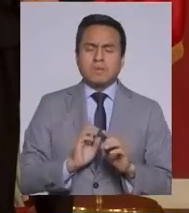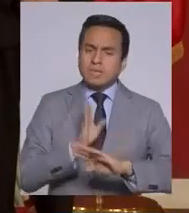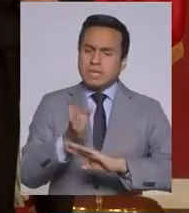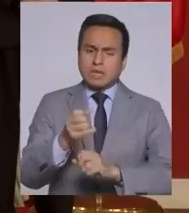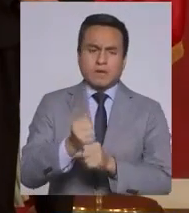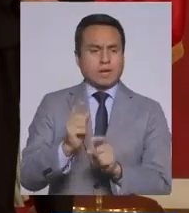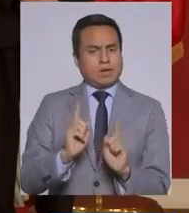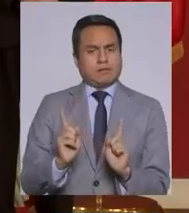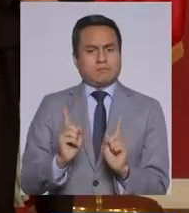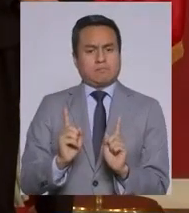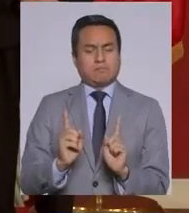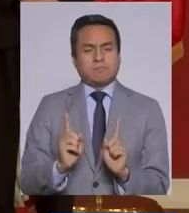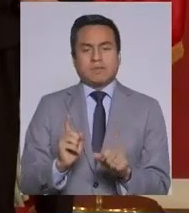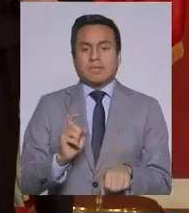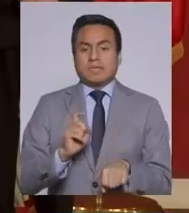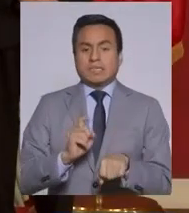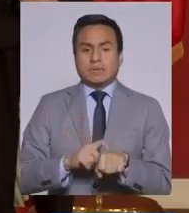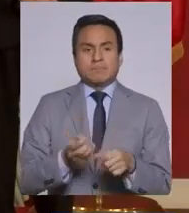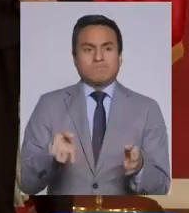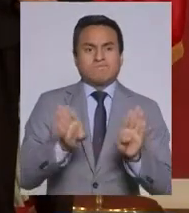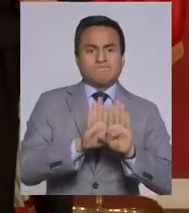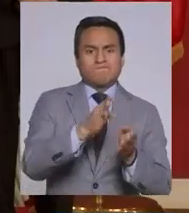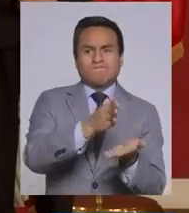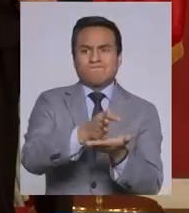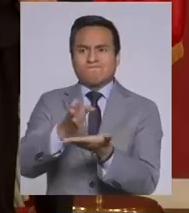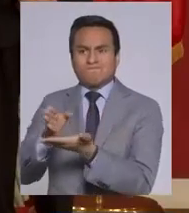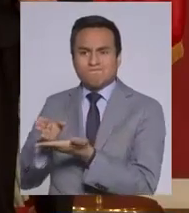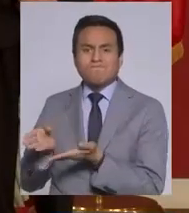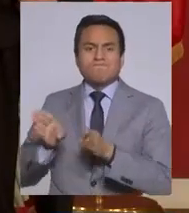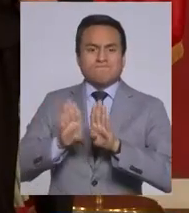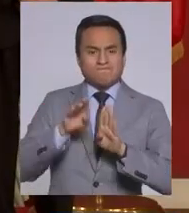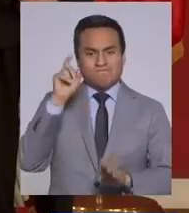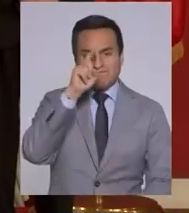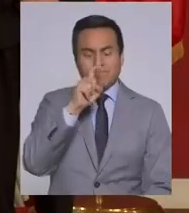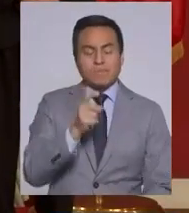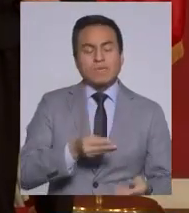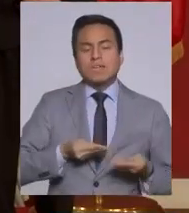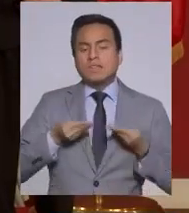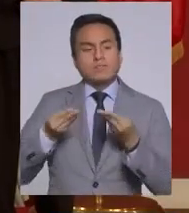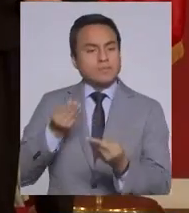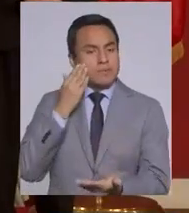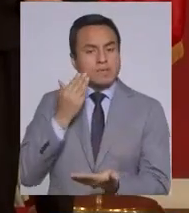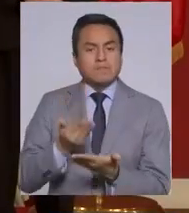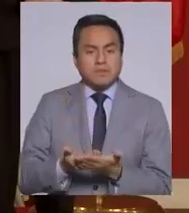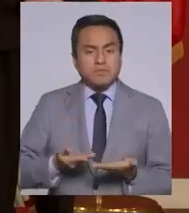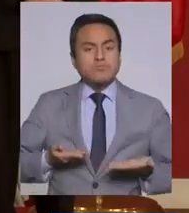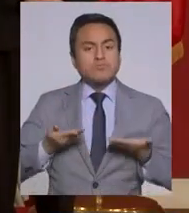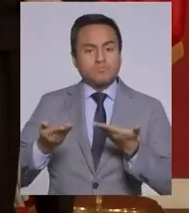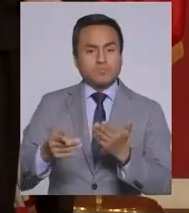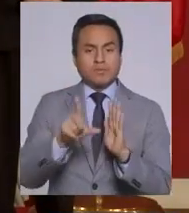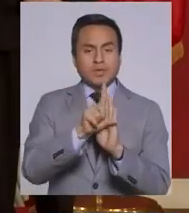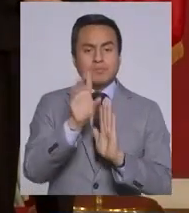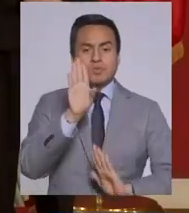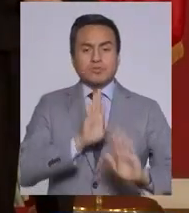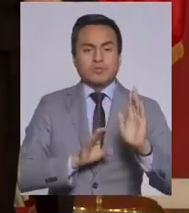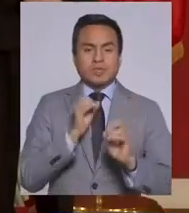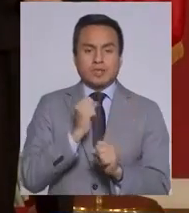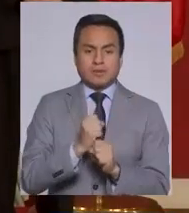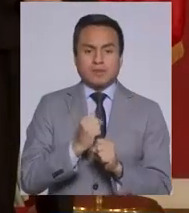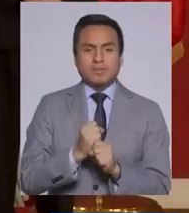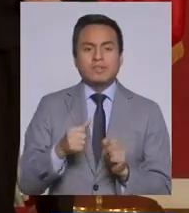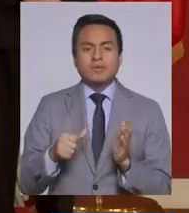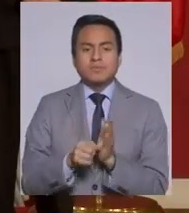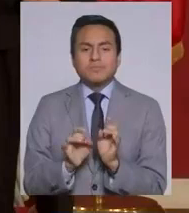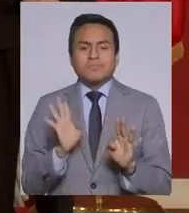trabajar mientras estén cerrados los establecimientos educacionales y recibir los beneficios de la Ley de Protección del Trabajo y del